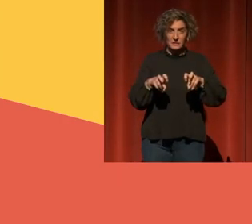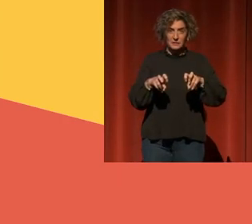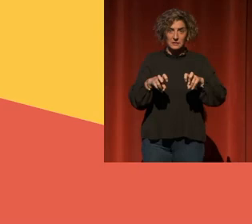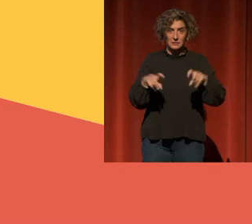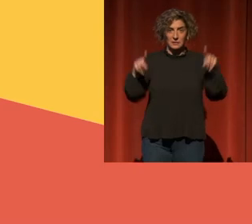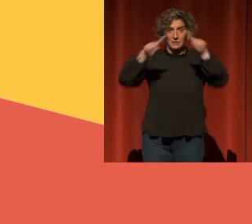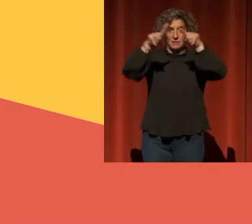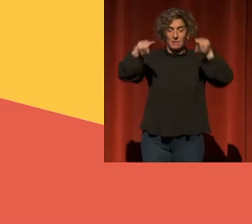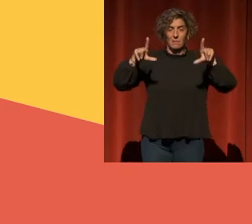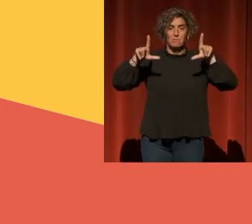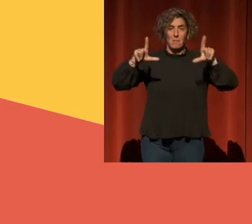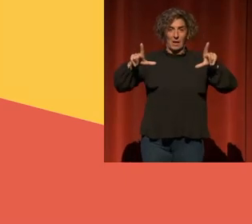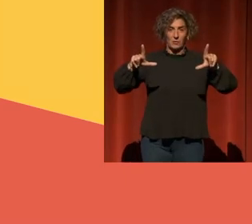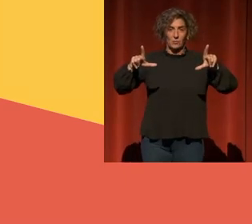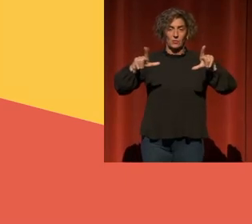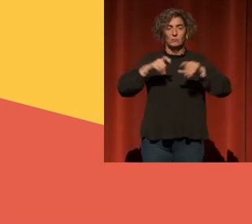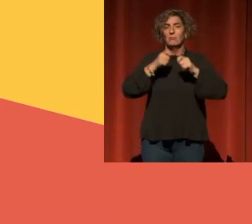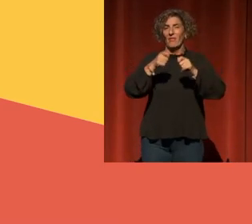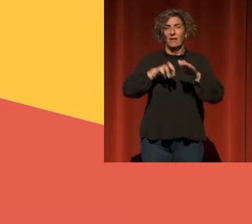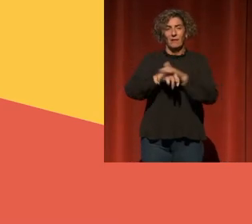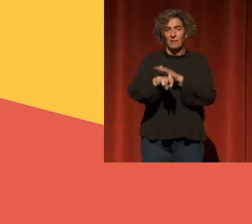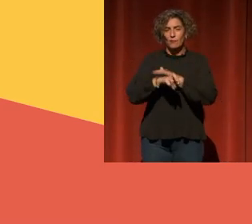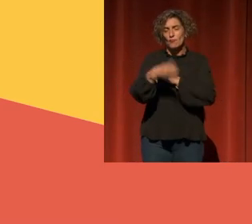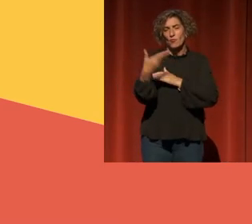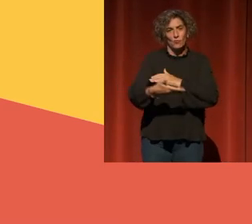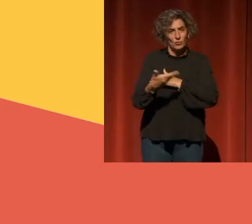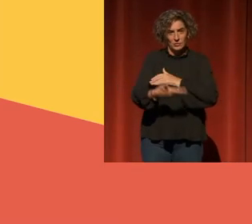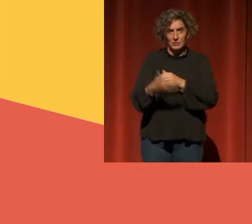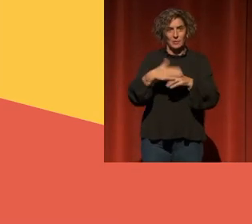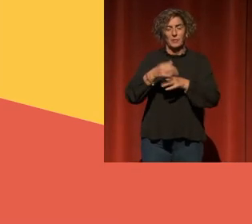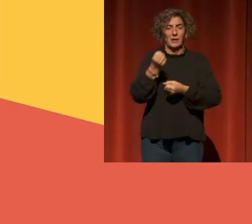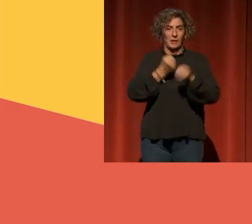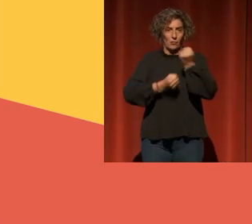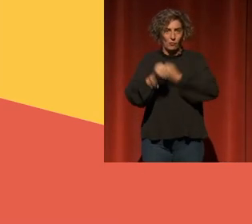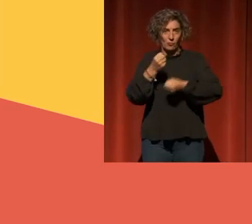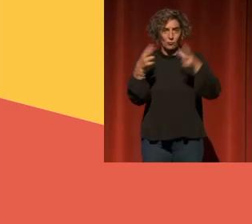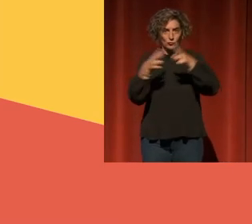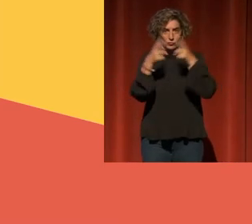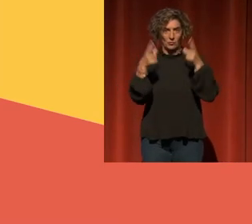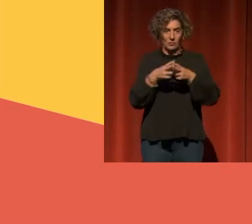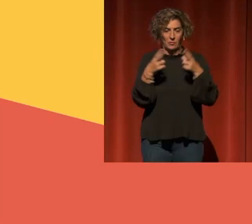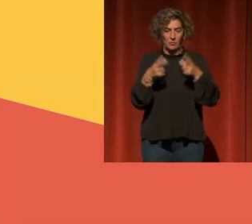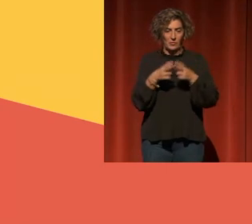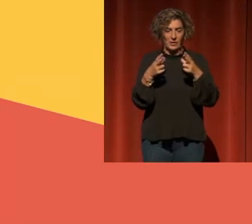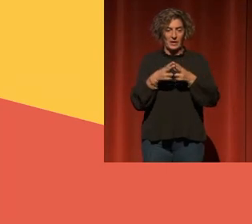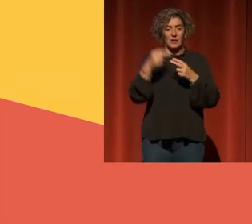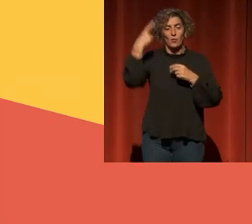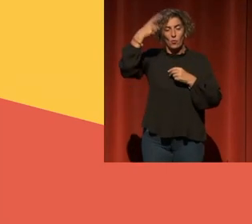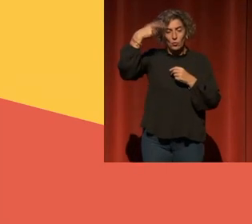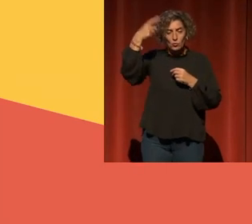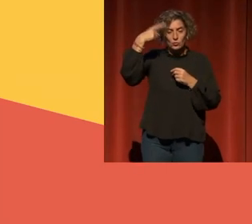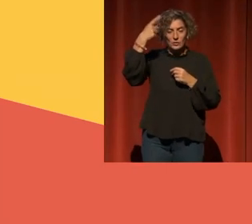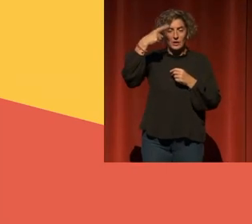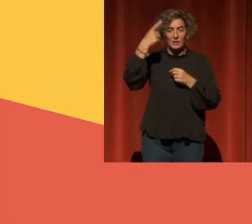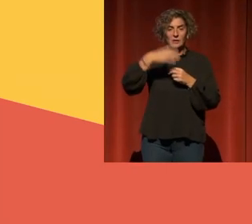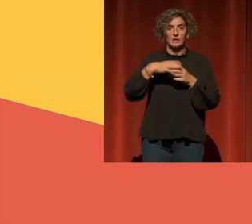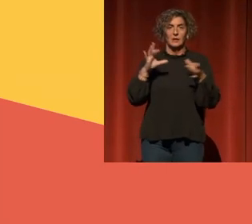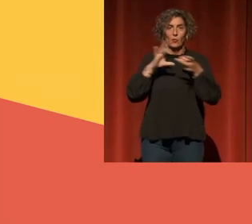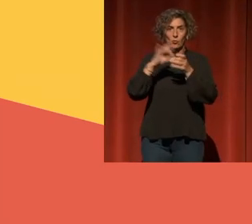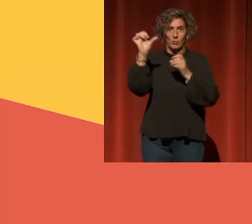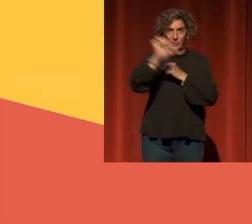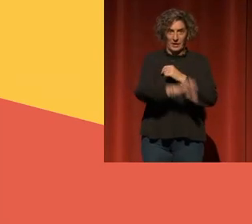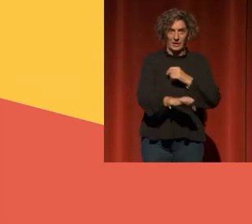serán importantísimos para el desarrollo económico y social y cultural también de la Unión